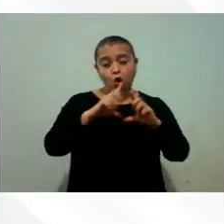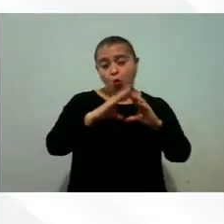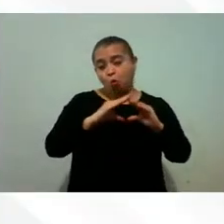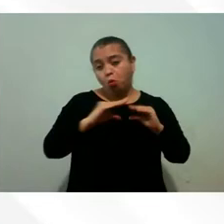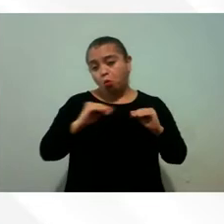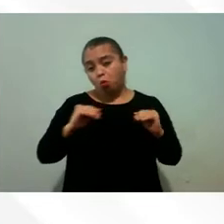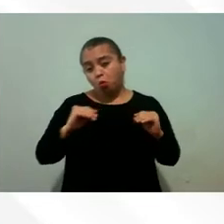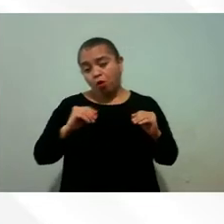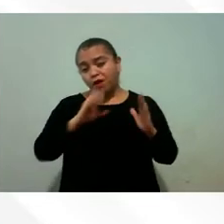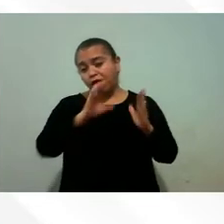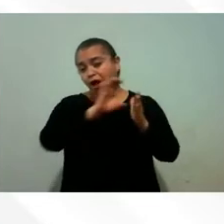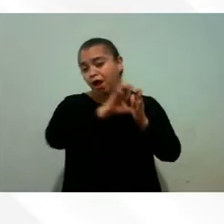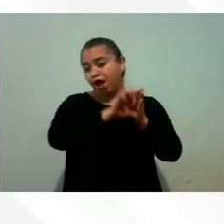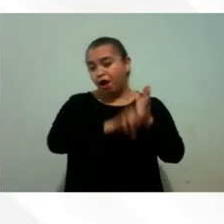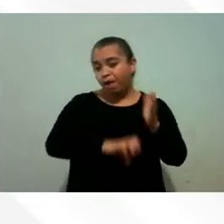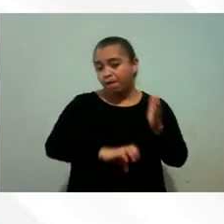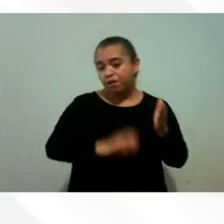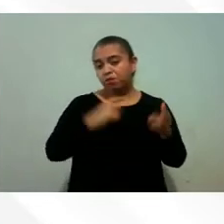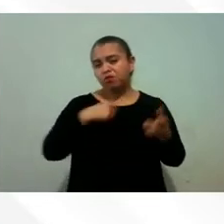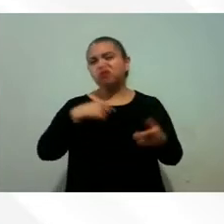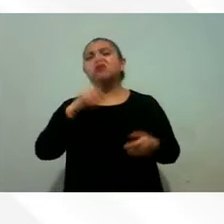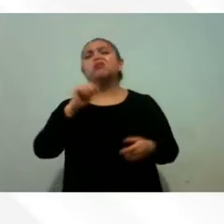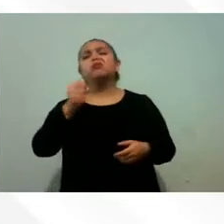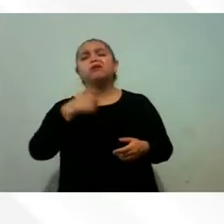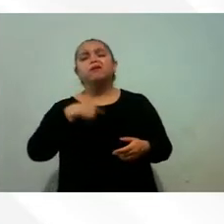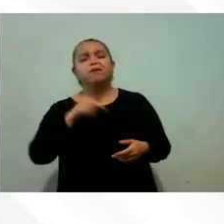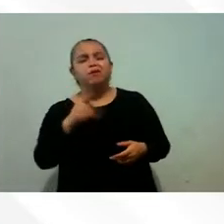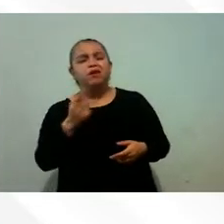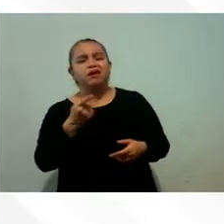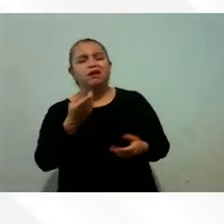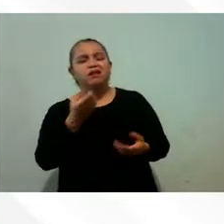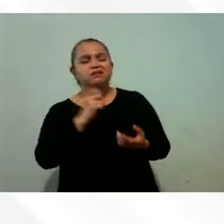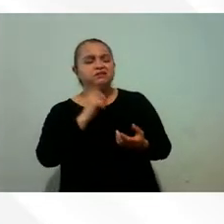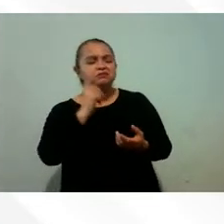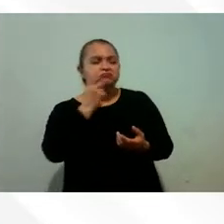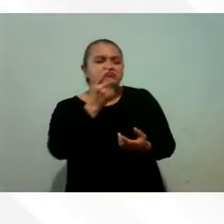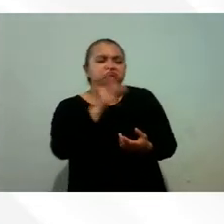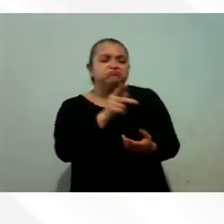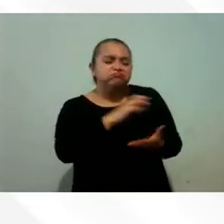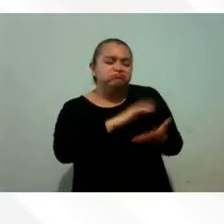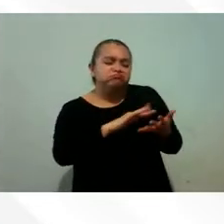preguntaría, ¿qué les dejó esta lectura?